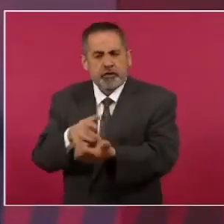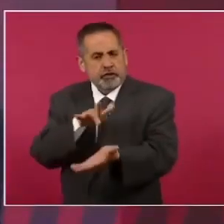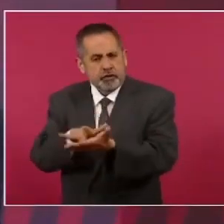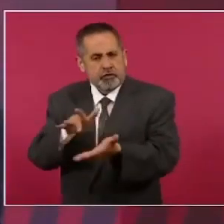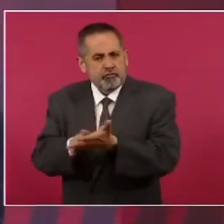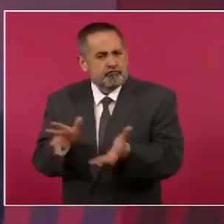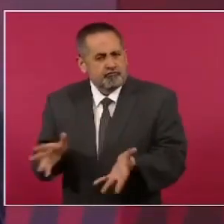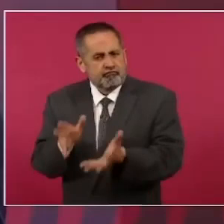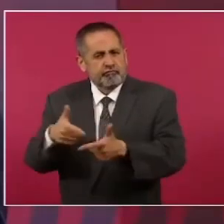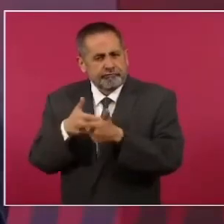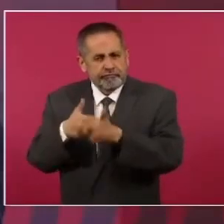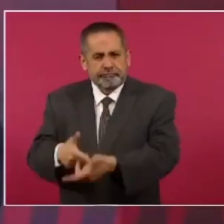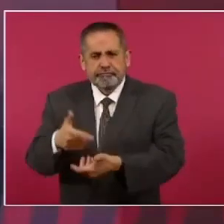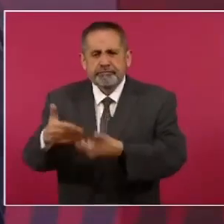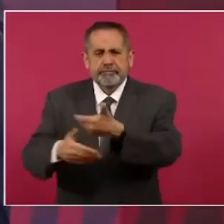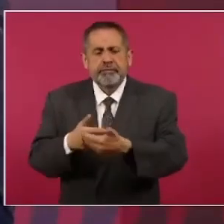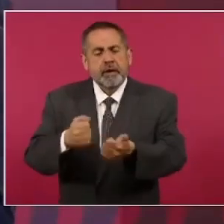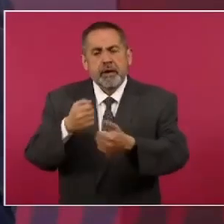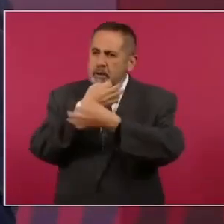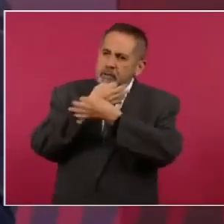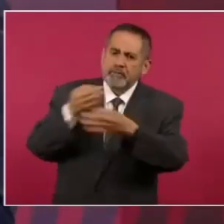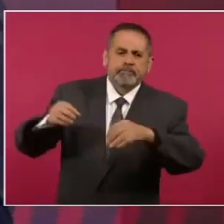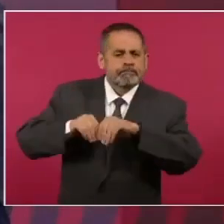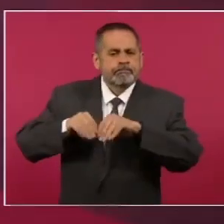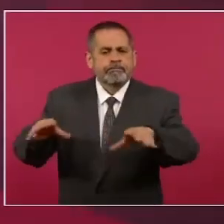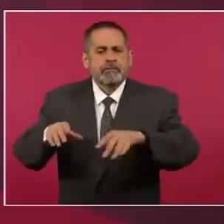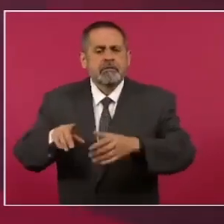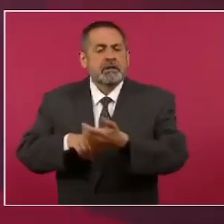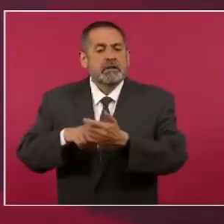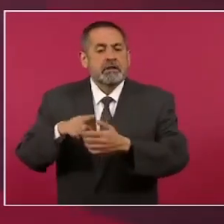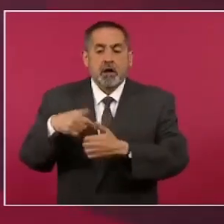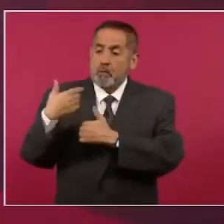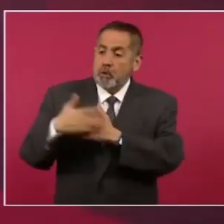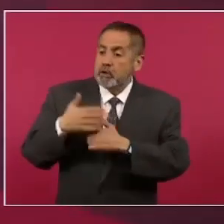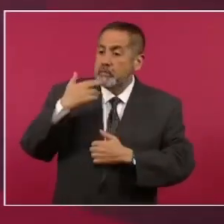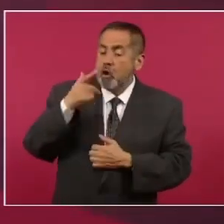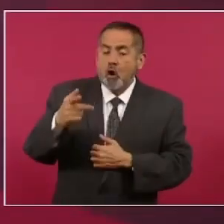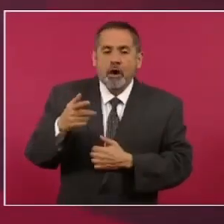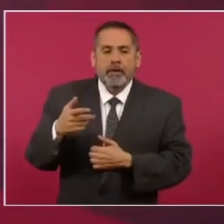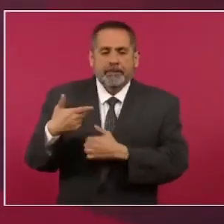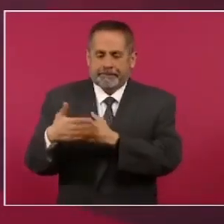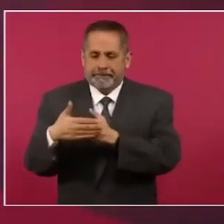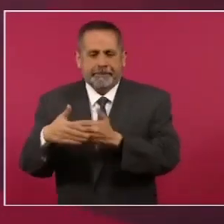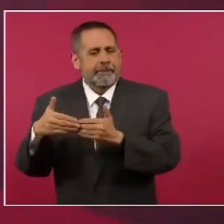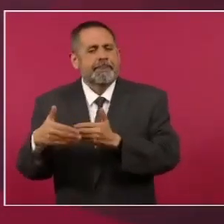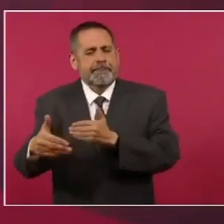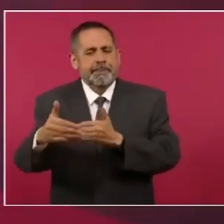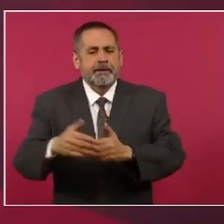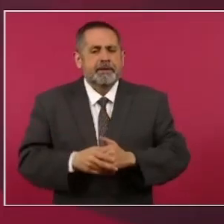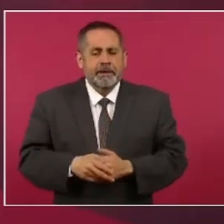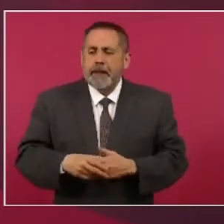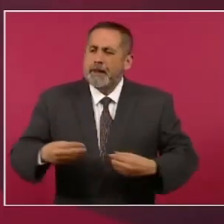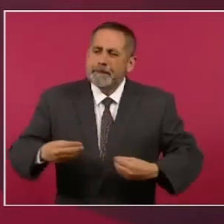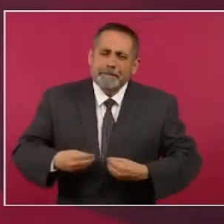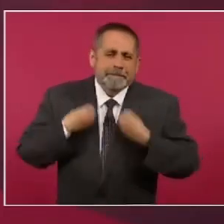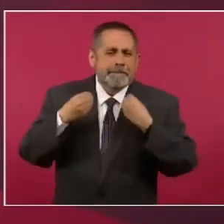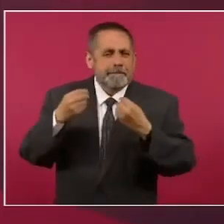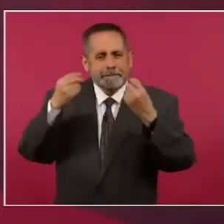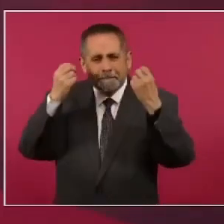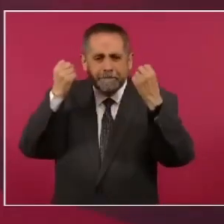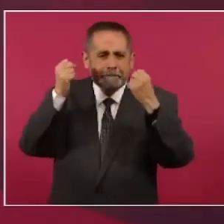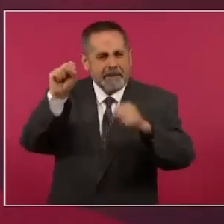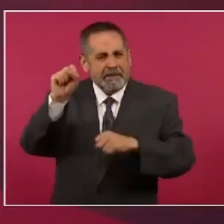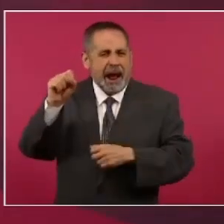pie, con posibilidades de anunciar que su mejor etapa está en el porvenir. Que viva el